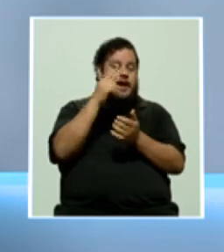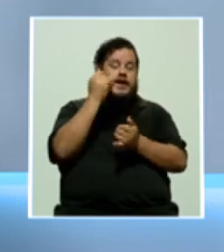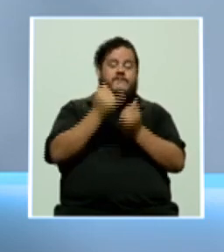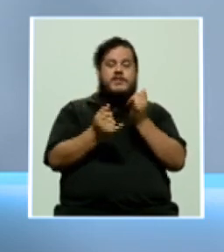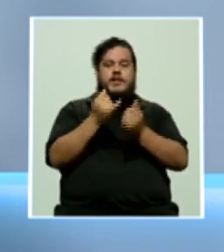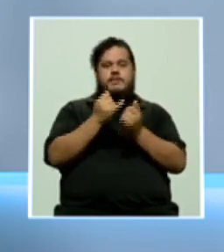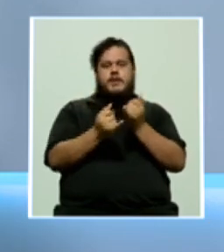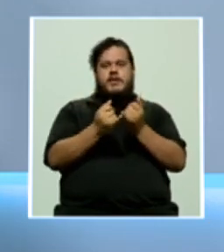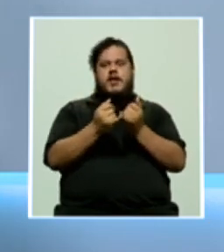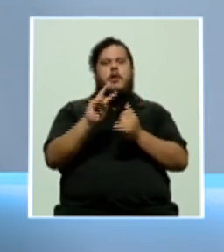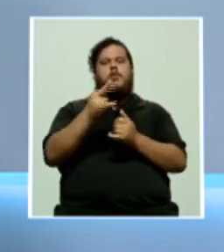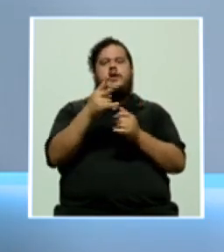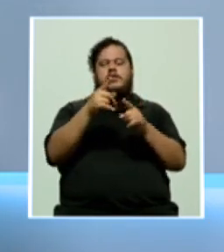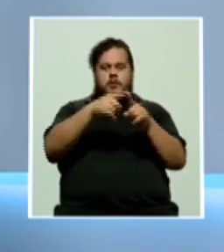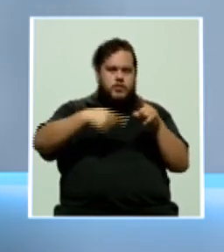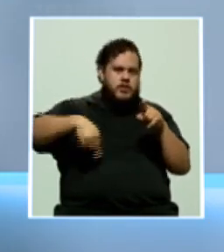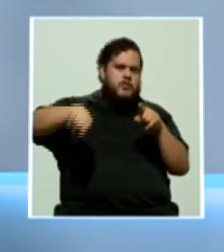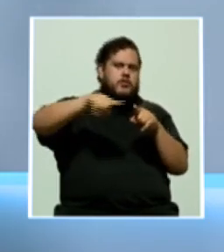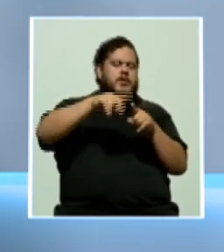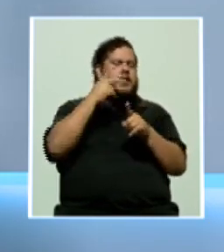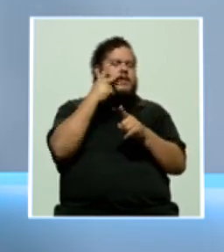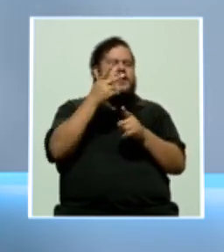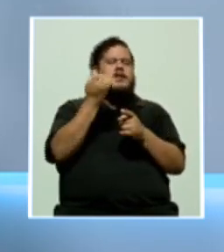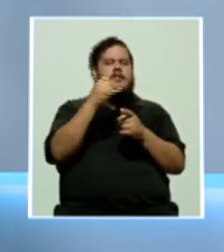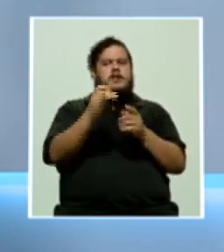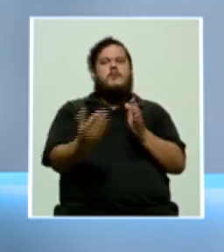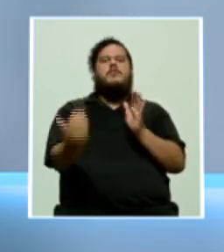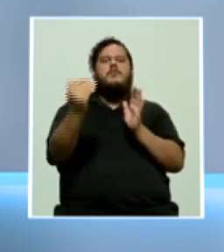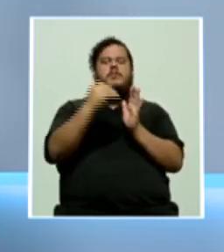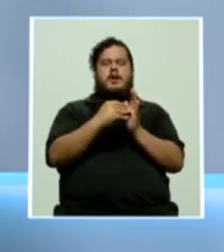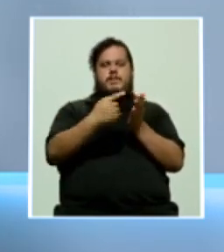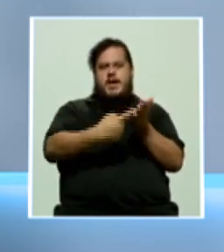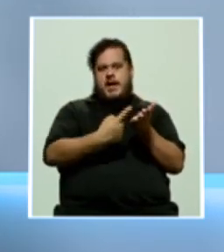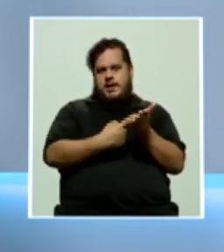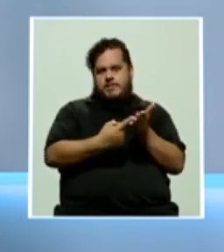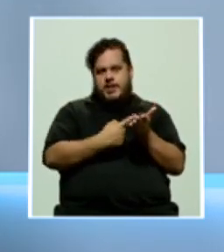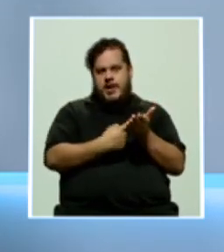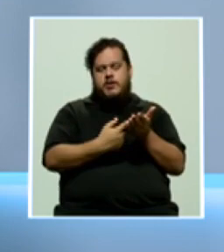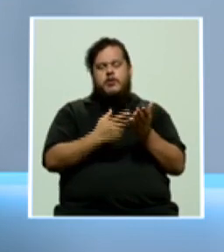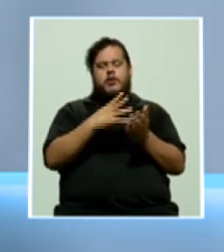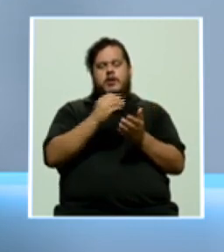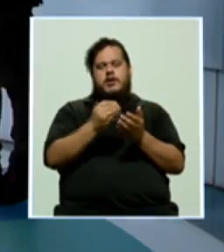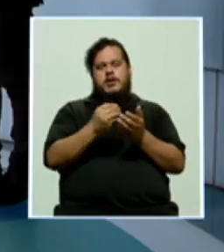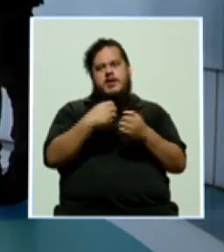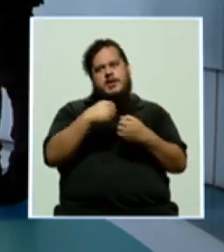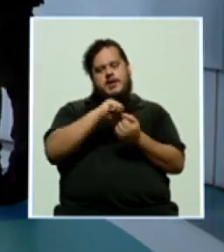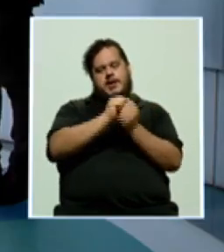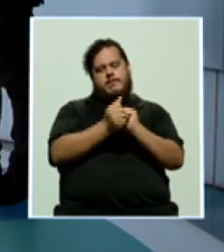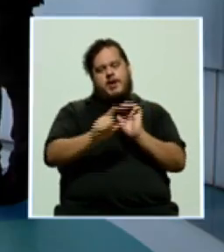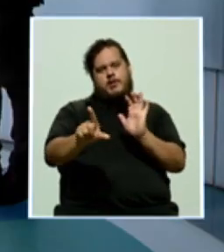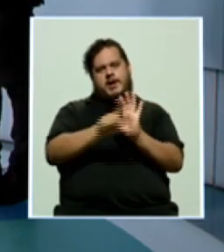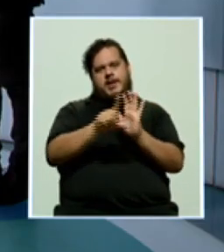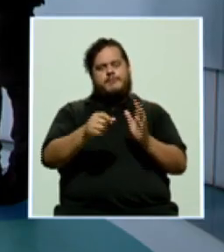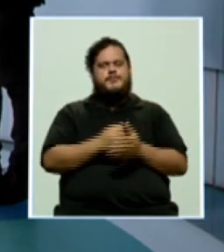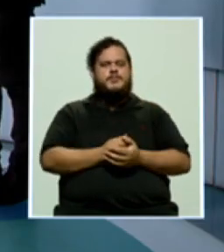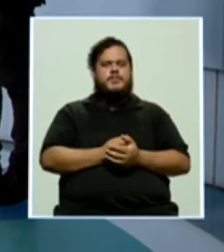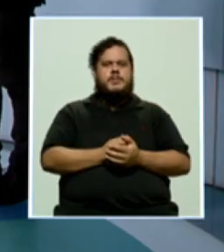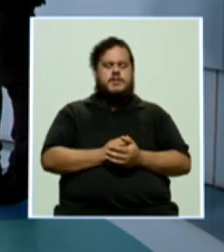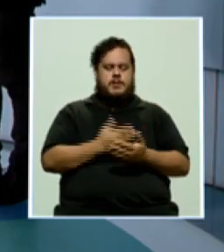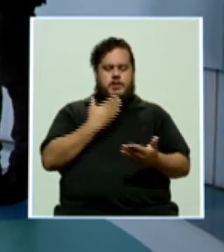hacer la segunda ronda y ver si vuelve al plenario y hacerlo ley finalmente. Vamos